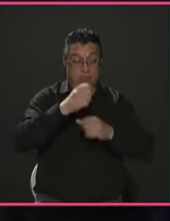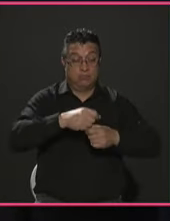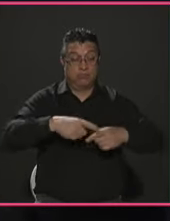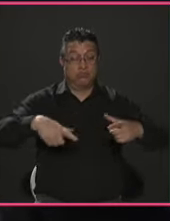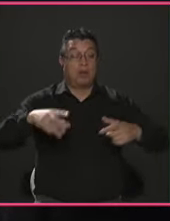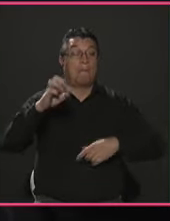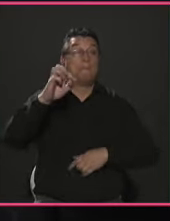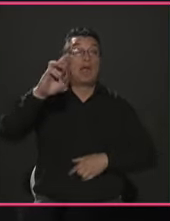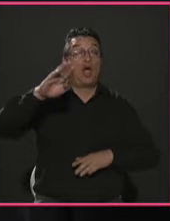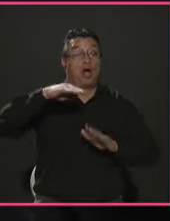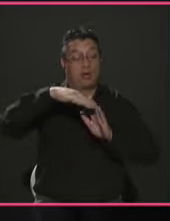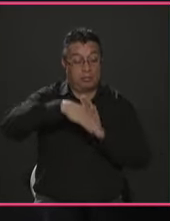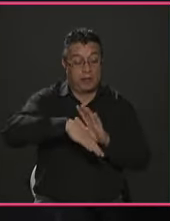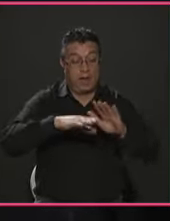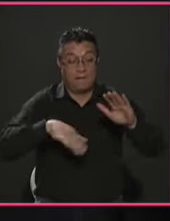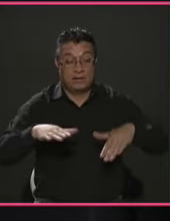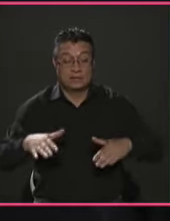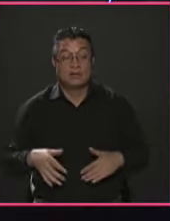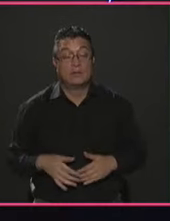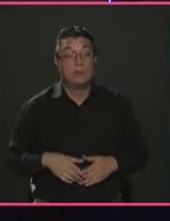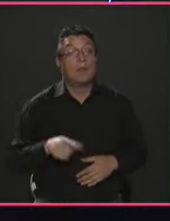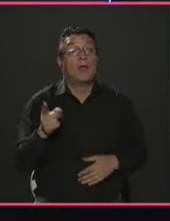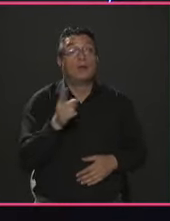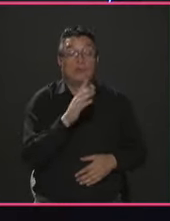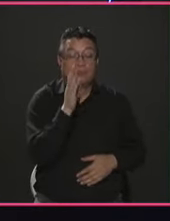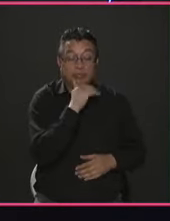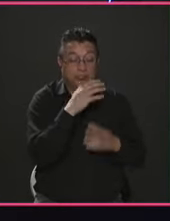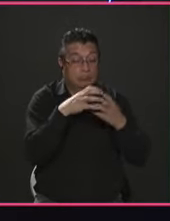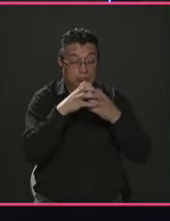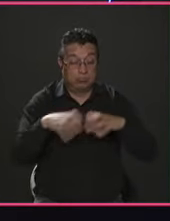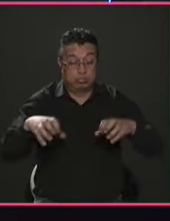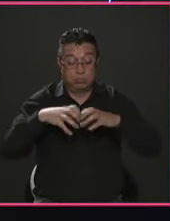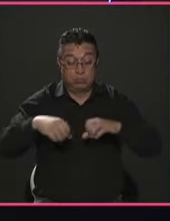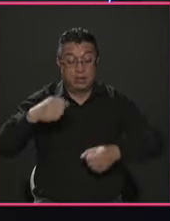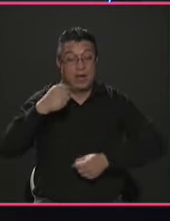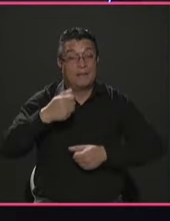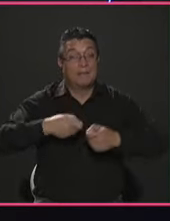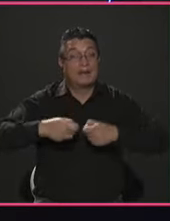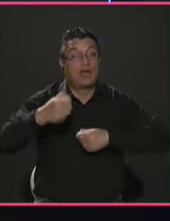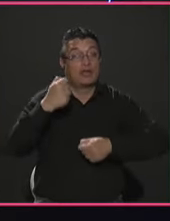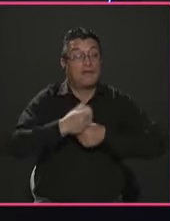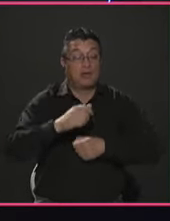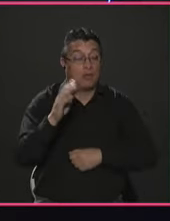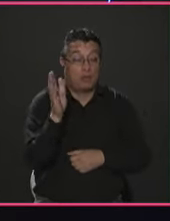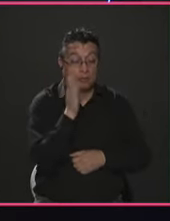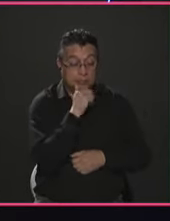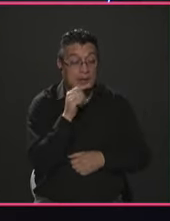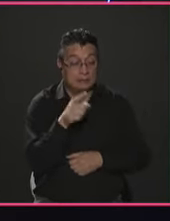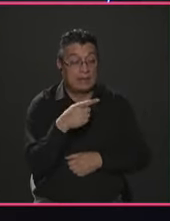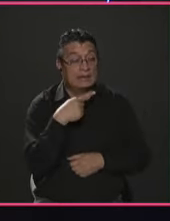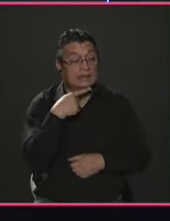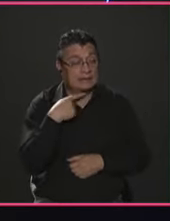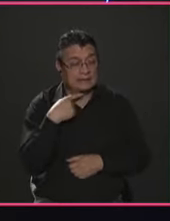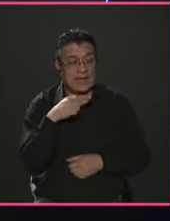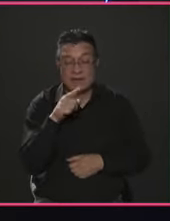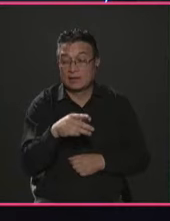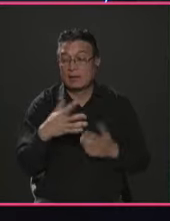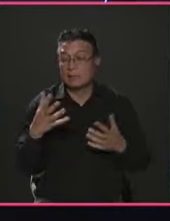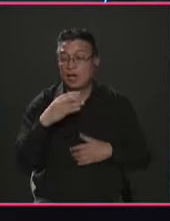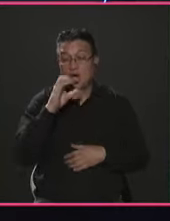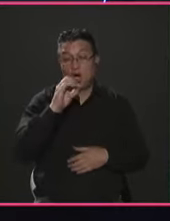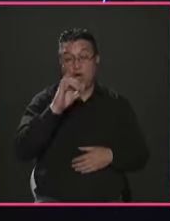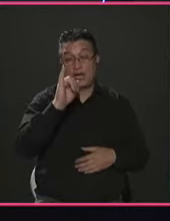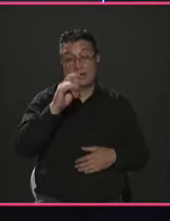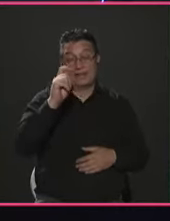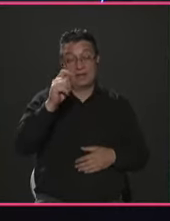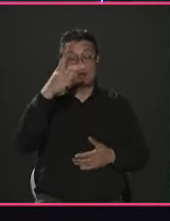empeora sí no se registra polarización del mercado de trabajo y eso es un dato Aparentemente interesante la oit